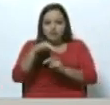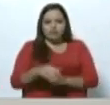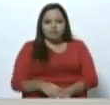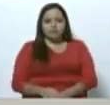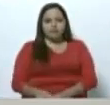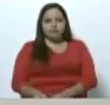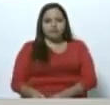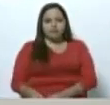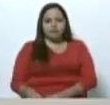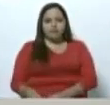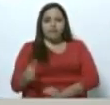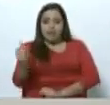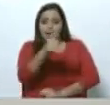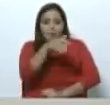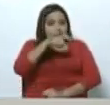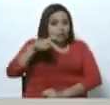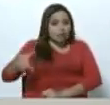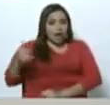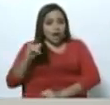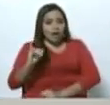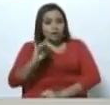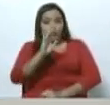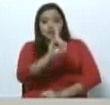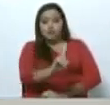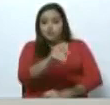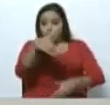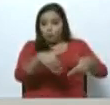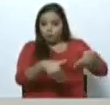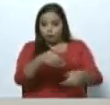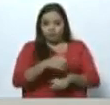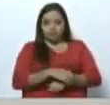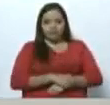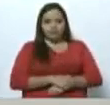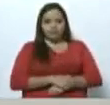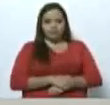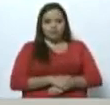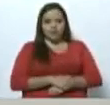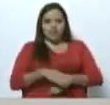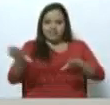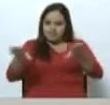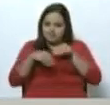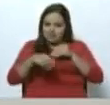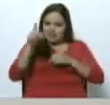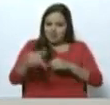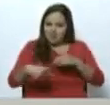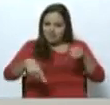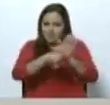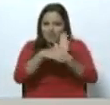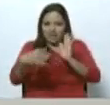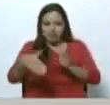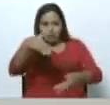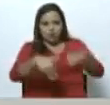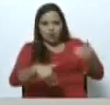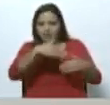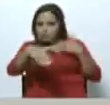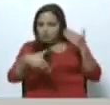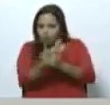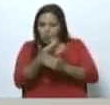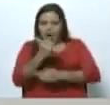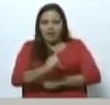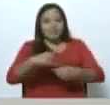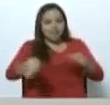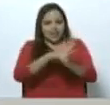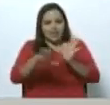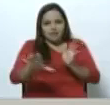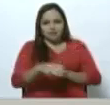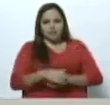persona sea un solo voto. Y se les reconozca además el derecho a votar a todos aquellos que tienen derecho a